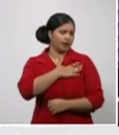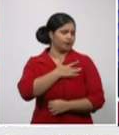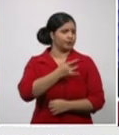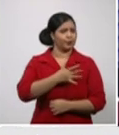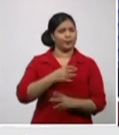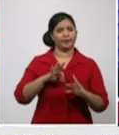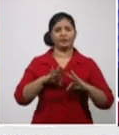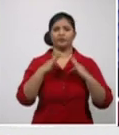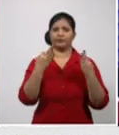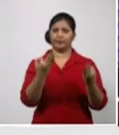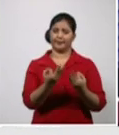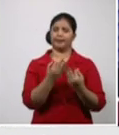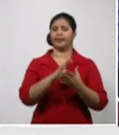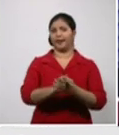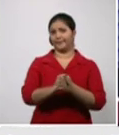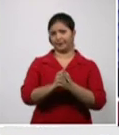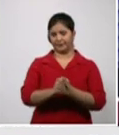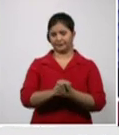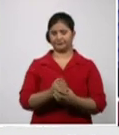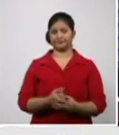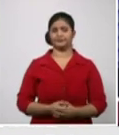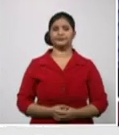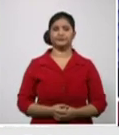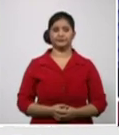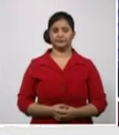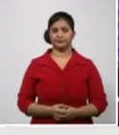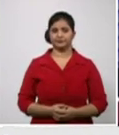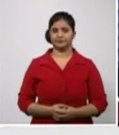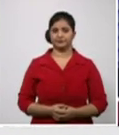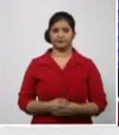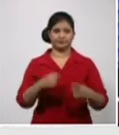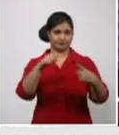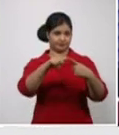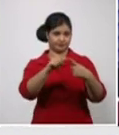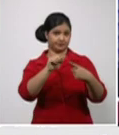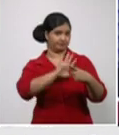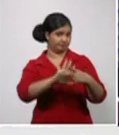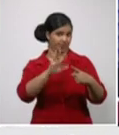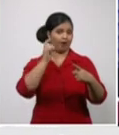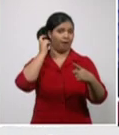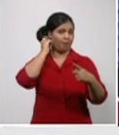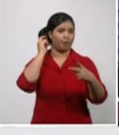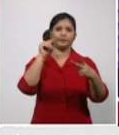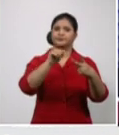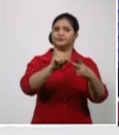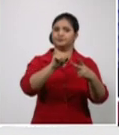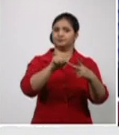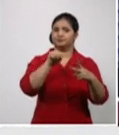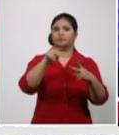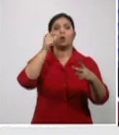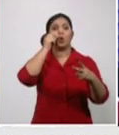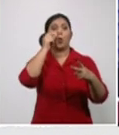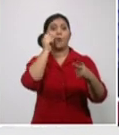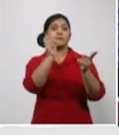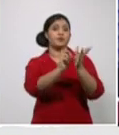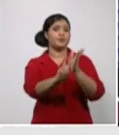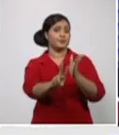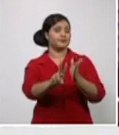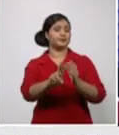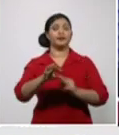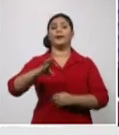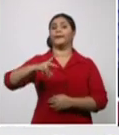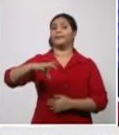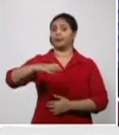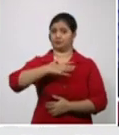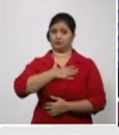a familiares y amistades. El otro es un paciente de la provincia de Pinar del